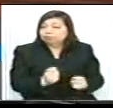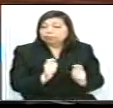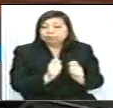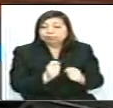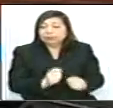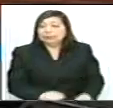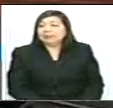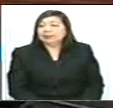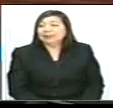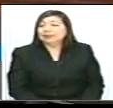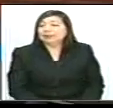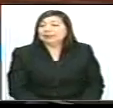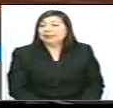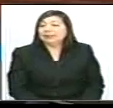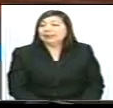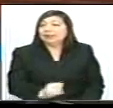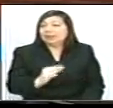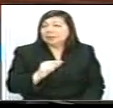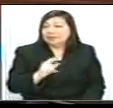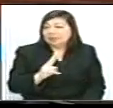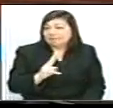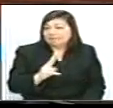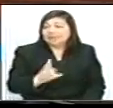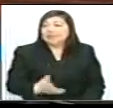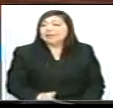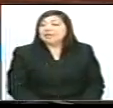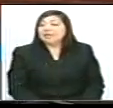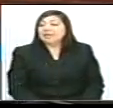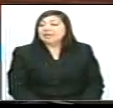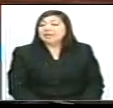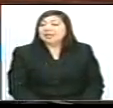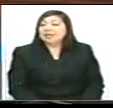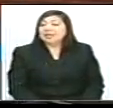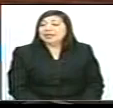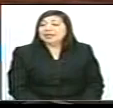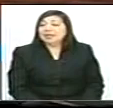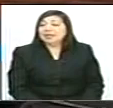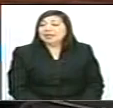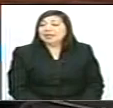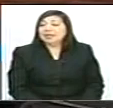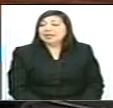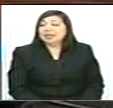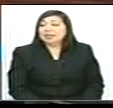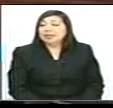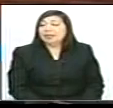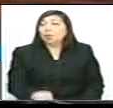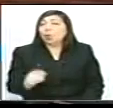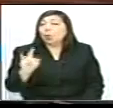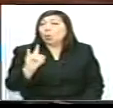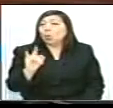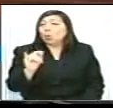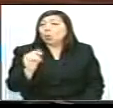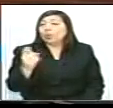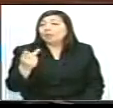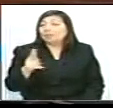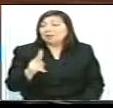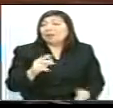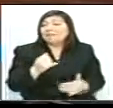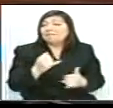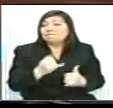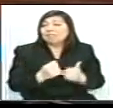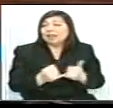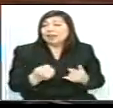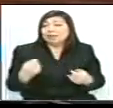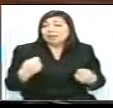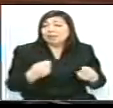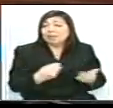regalías, el IGB que pueda pagar en algunos casos, las utilidades a los trabajadores. Al final, esa